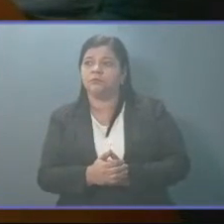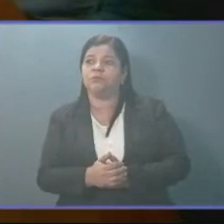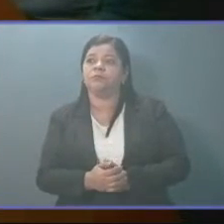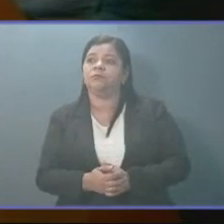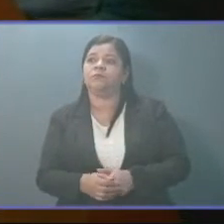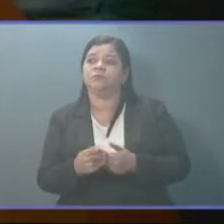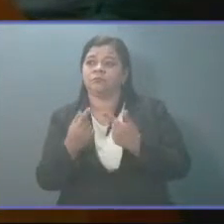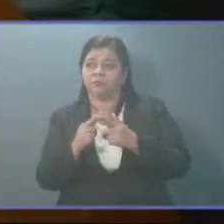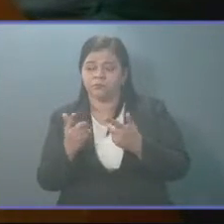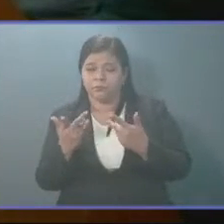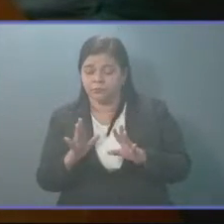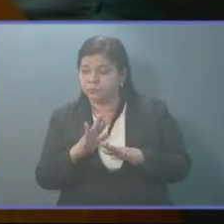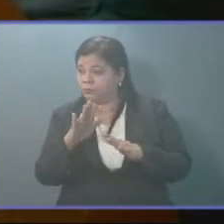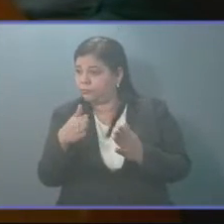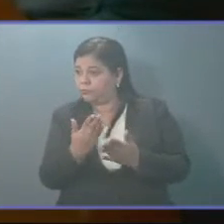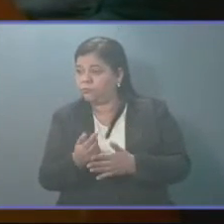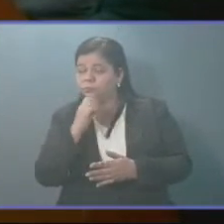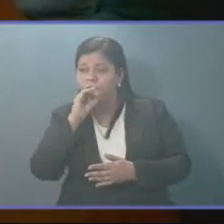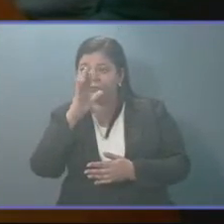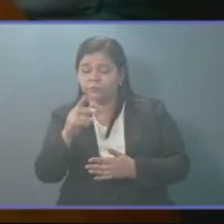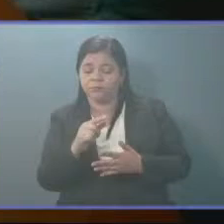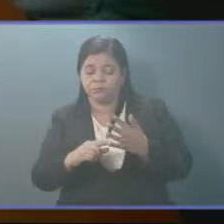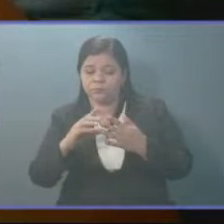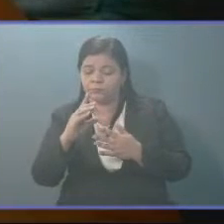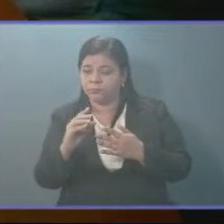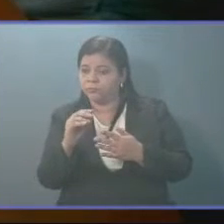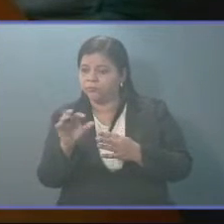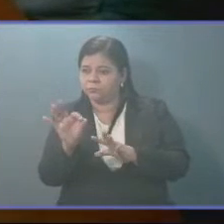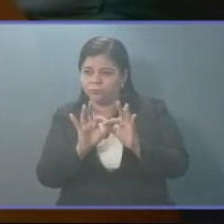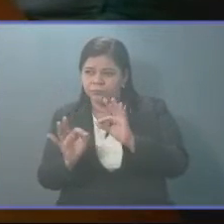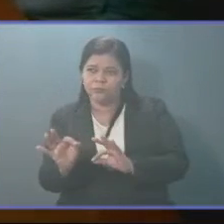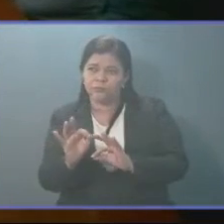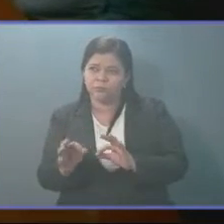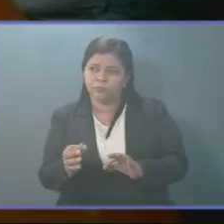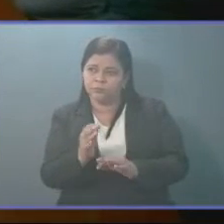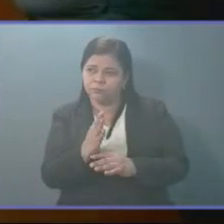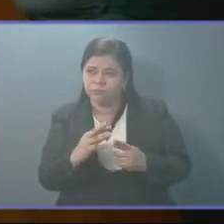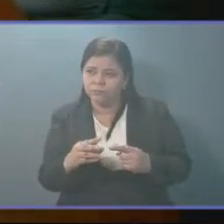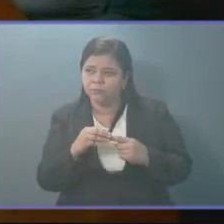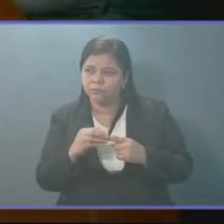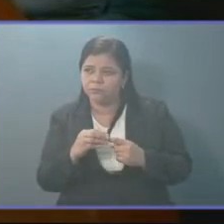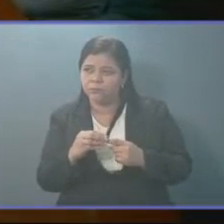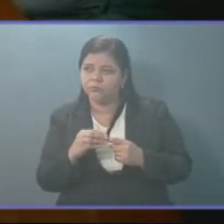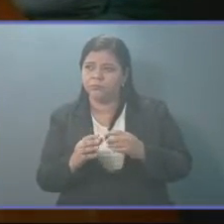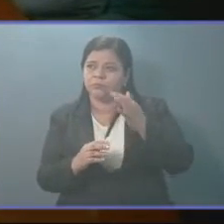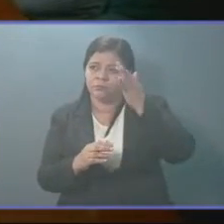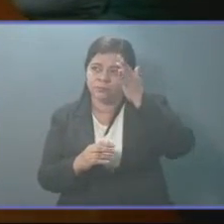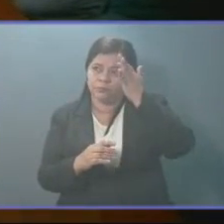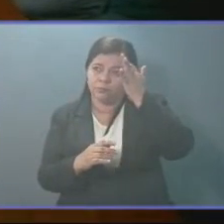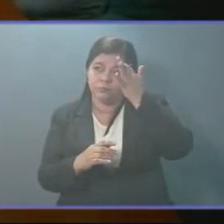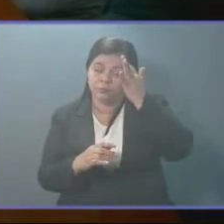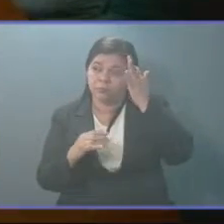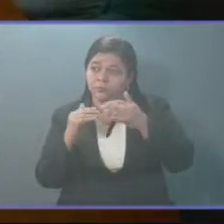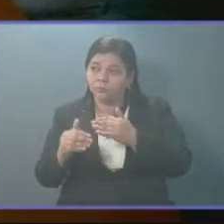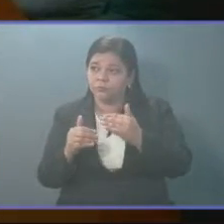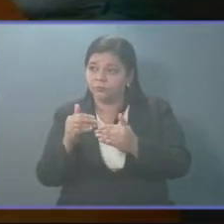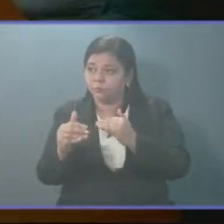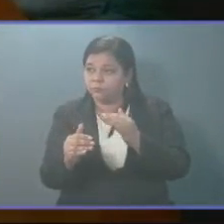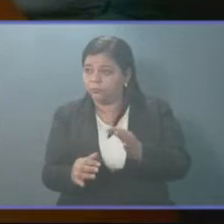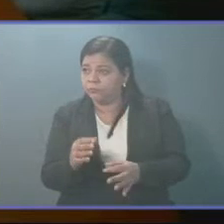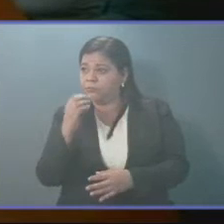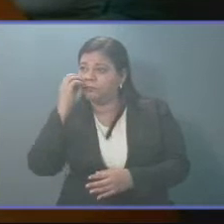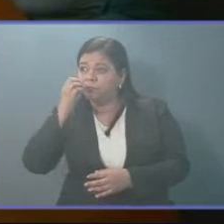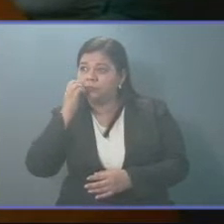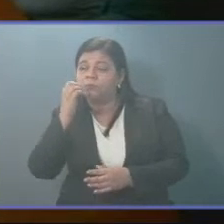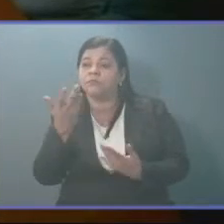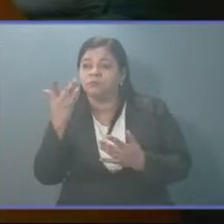este código. ¿Cuáles excepciones? O sea, las excepciones son que dentro de los procesos orales también se aporta